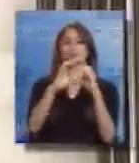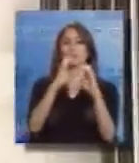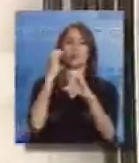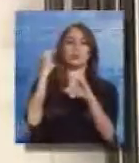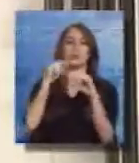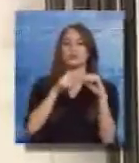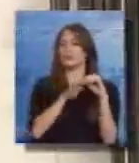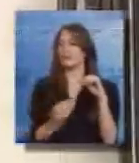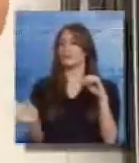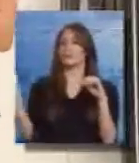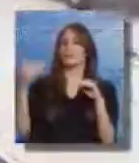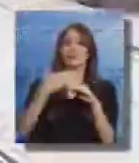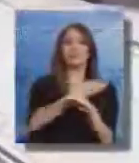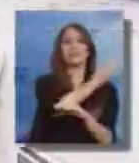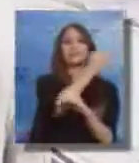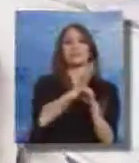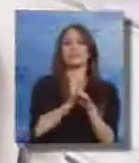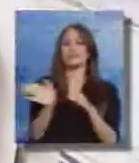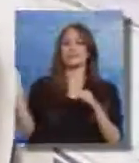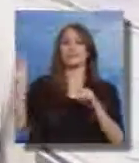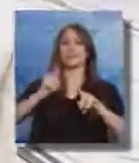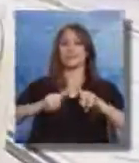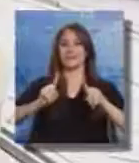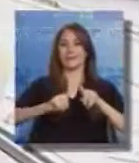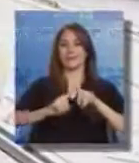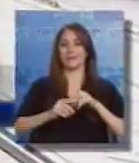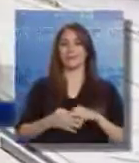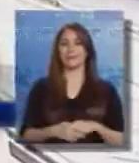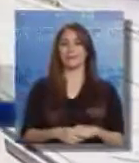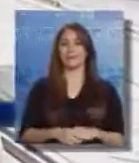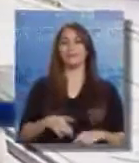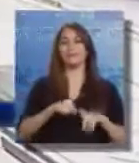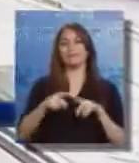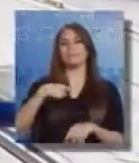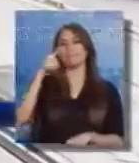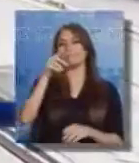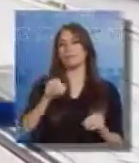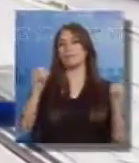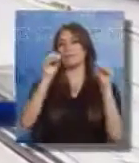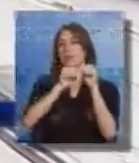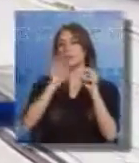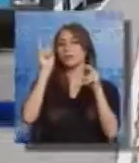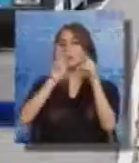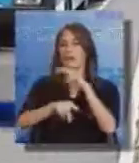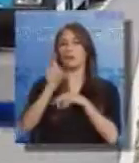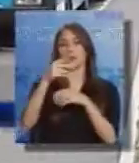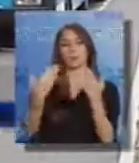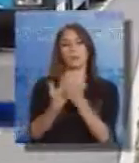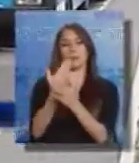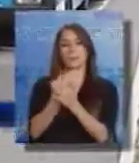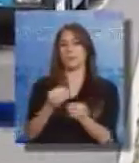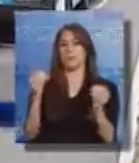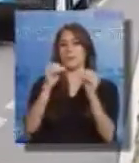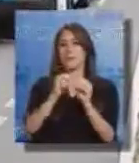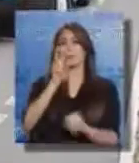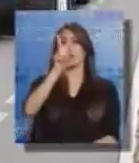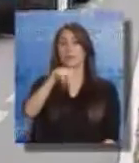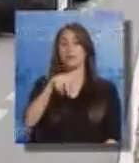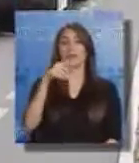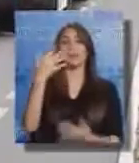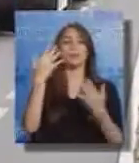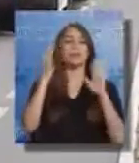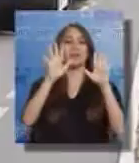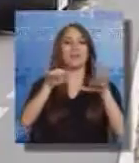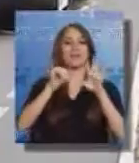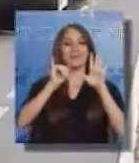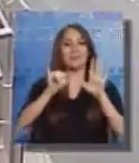sistema interconectado de transporte. Sí, está bien. Lo que pasa es que necesita más unidades y una renovación. En el 2016 se implementarán otras